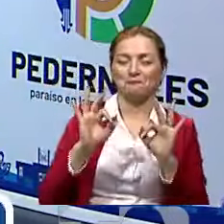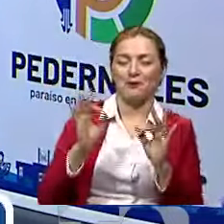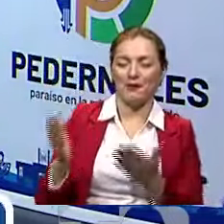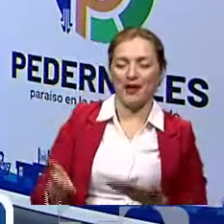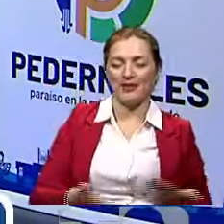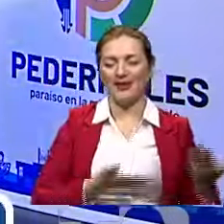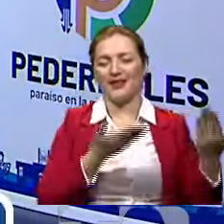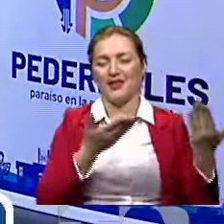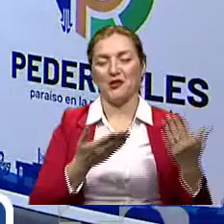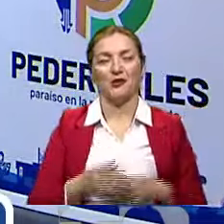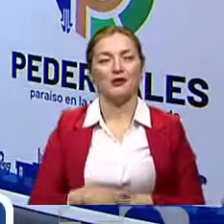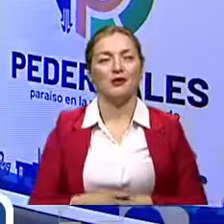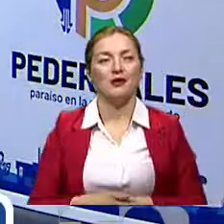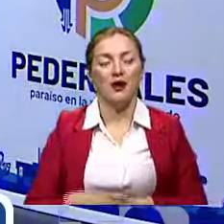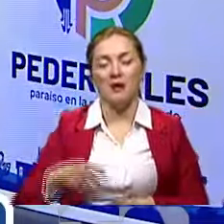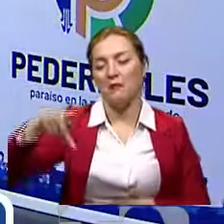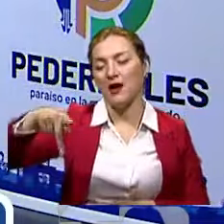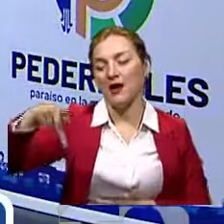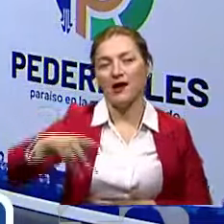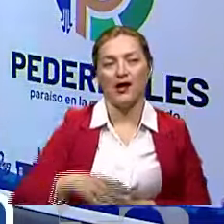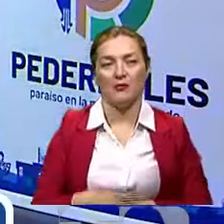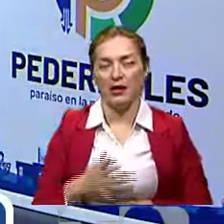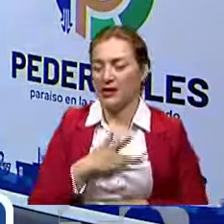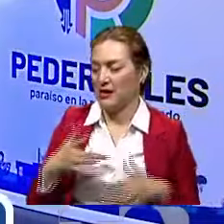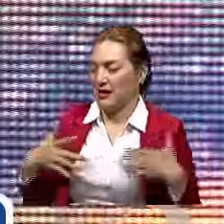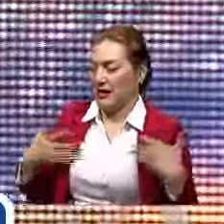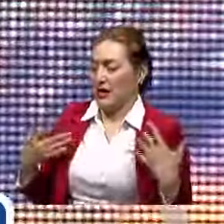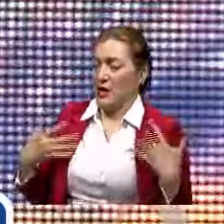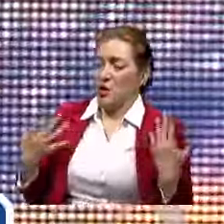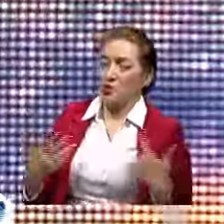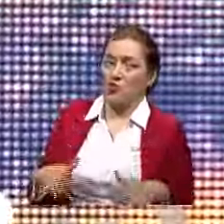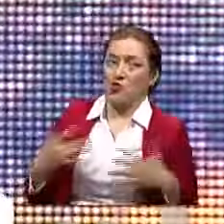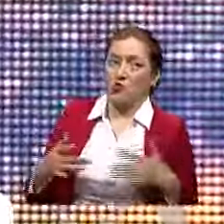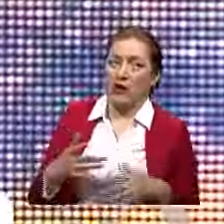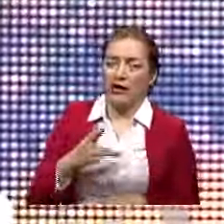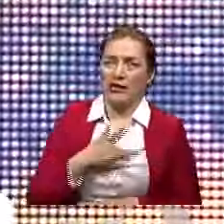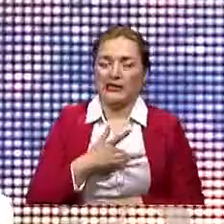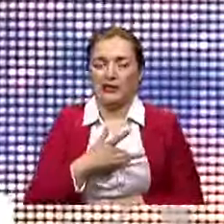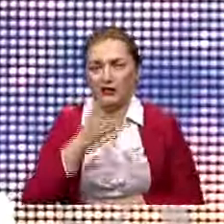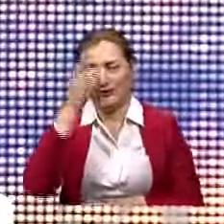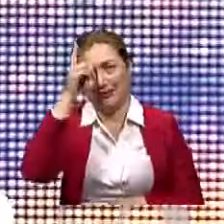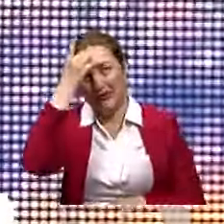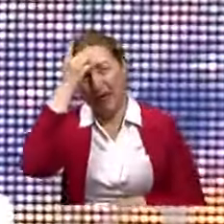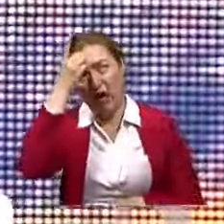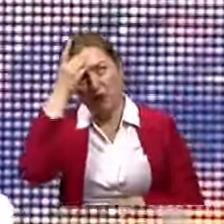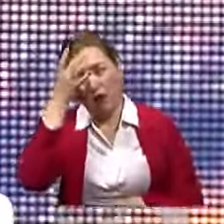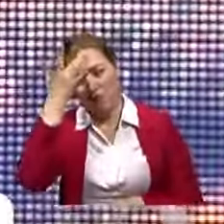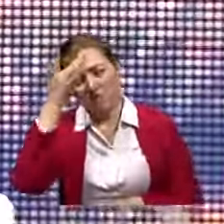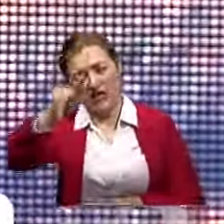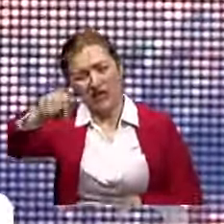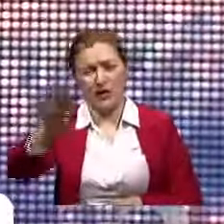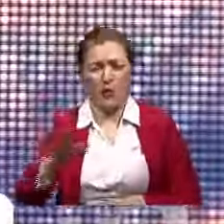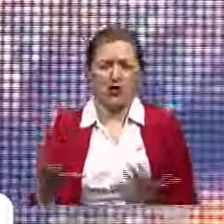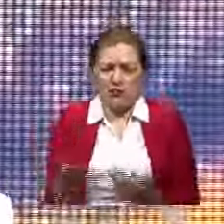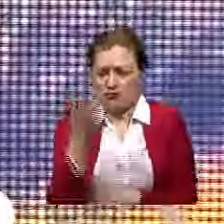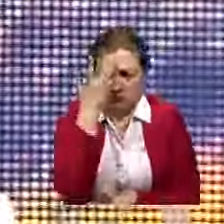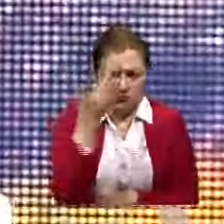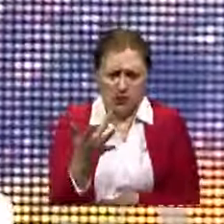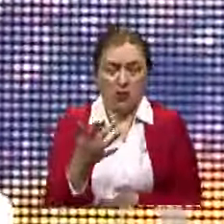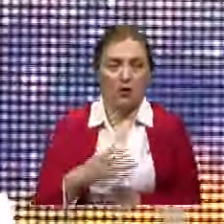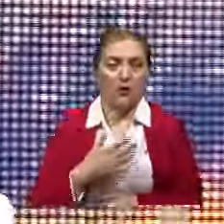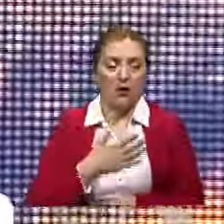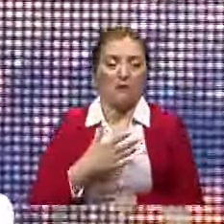contento y en deuda. Quiero decirles que me siento en deuda con Teleamazonas y quiero agradecerle en nombre de mi